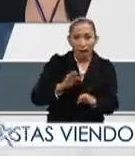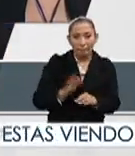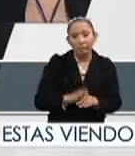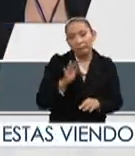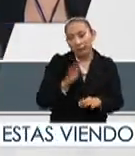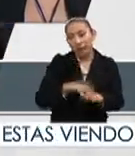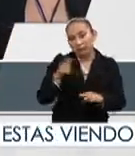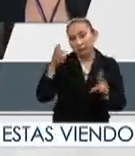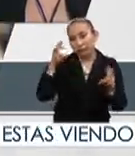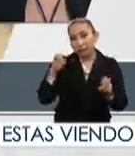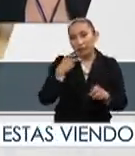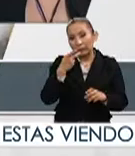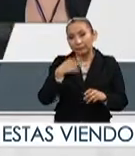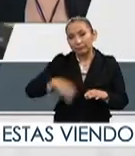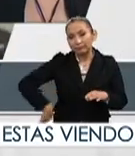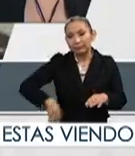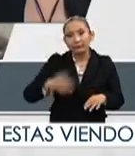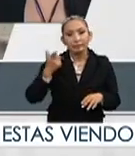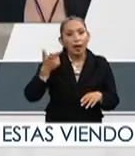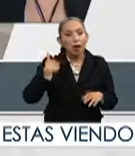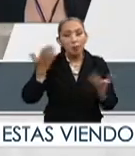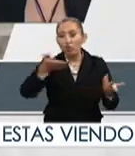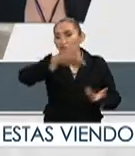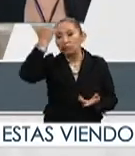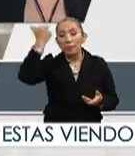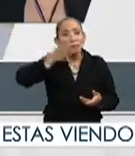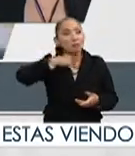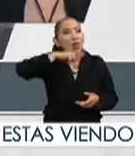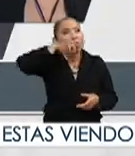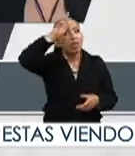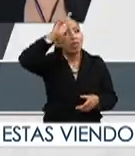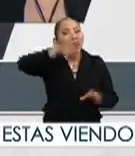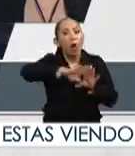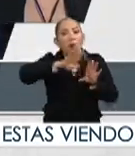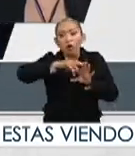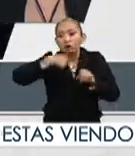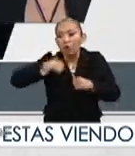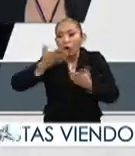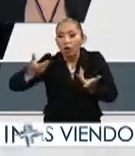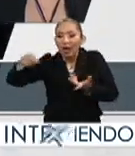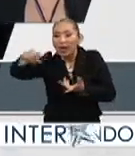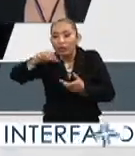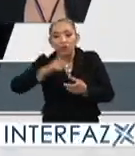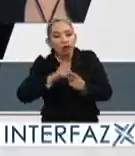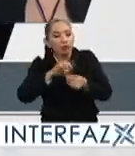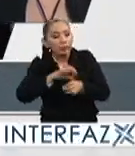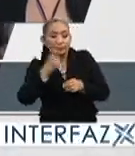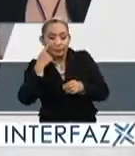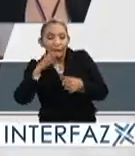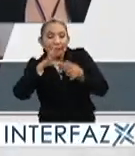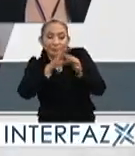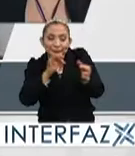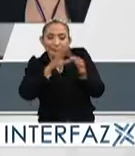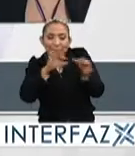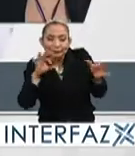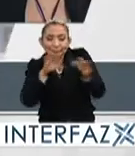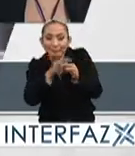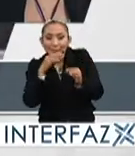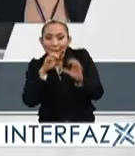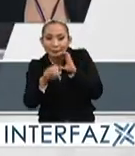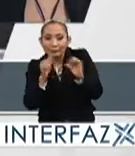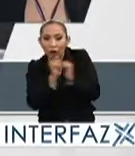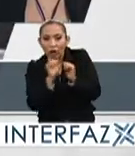en este tema que usted mencionaba, el tema del desconocimiento, ¿no? Cómo comunicar cómo generar lazos adecuados